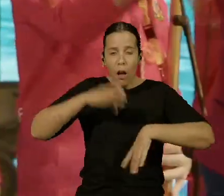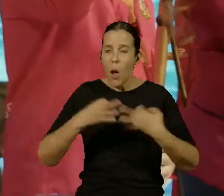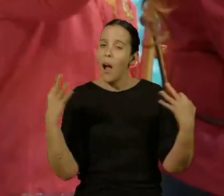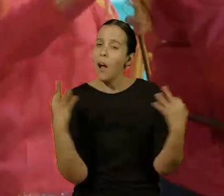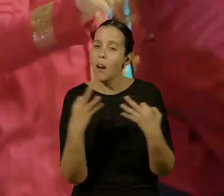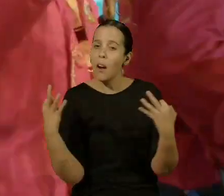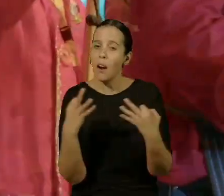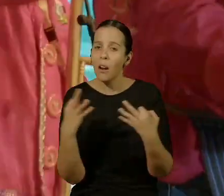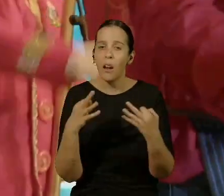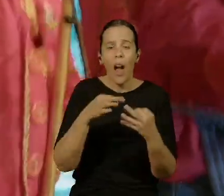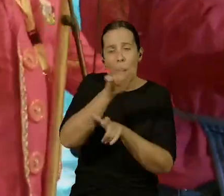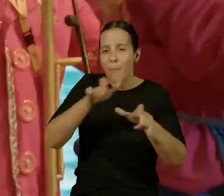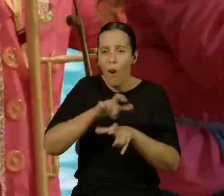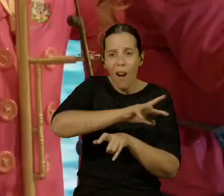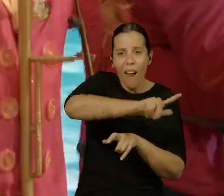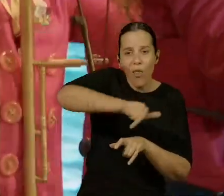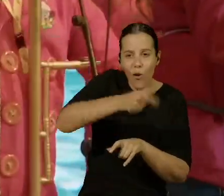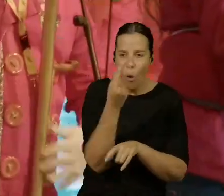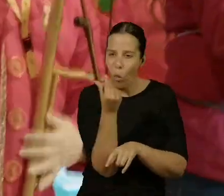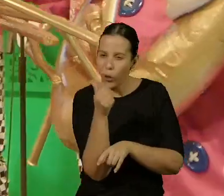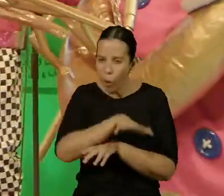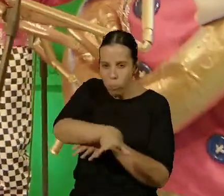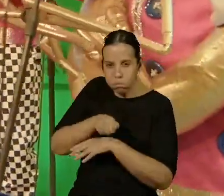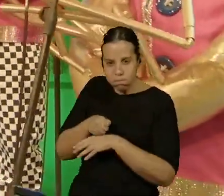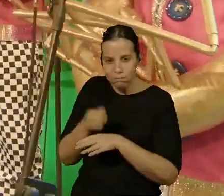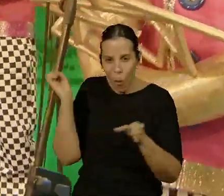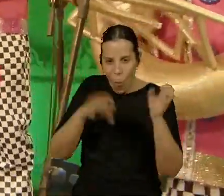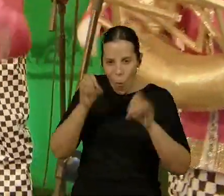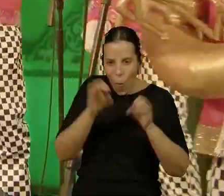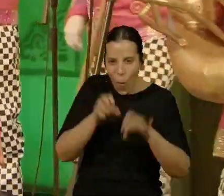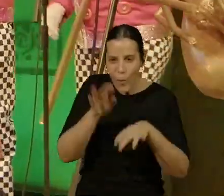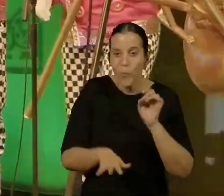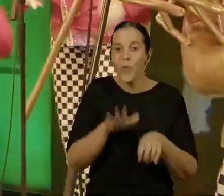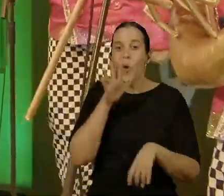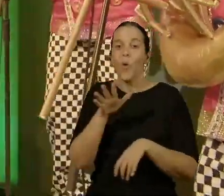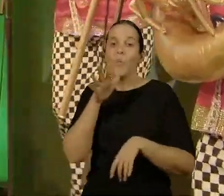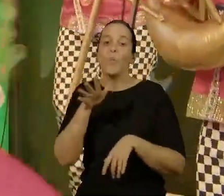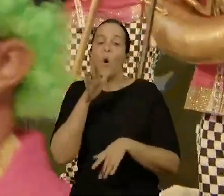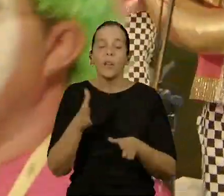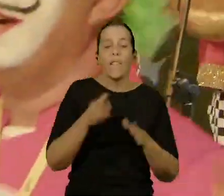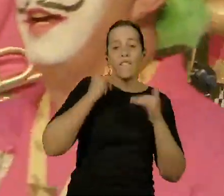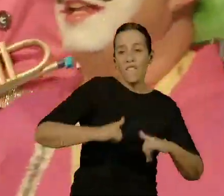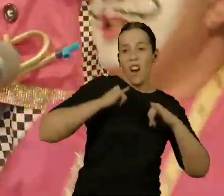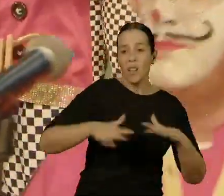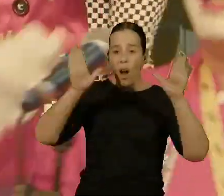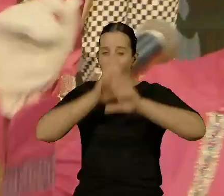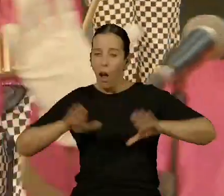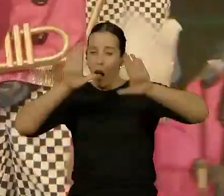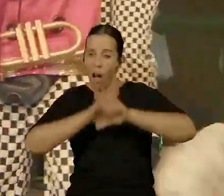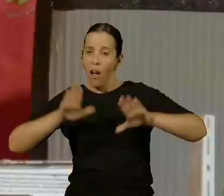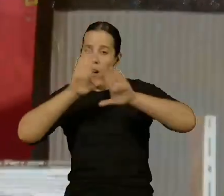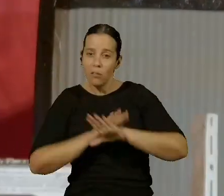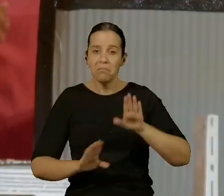tanto ladrón, tanto corrupto. Necesita sin trasnochar, se